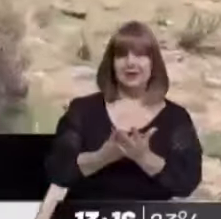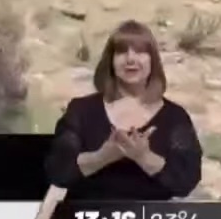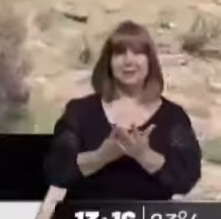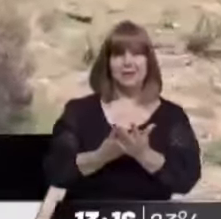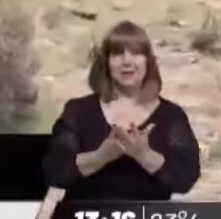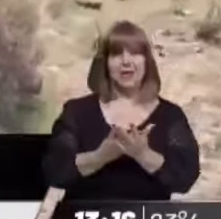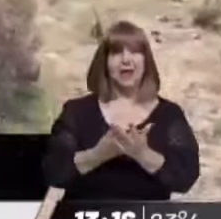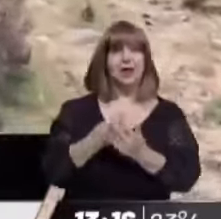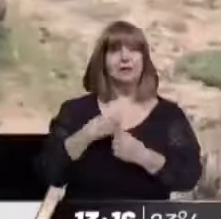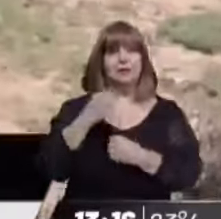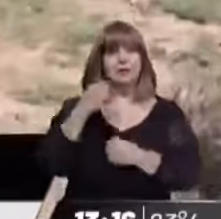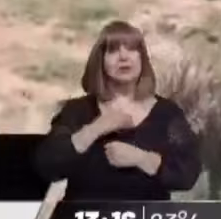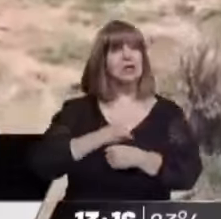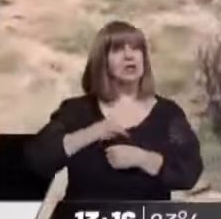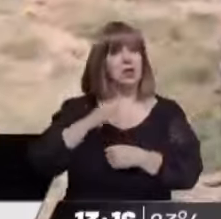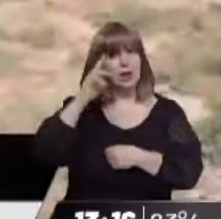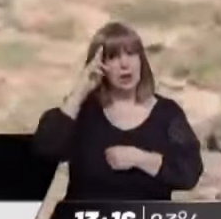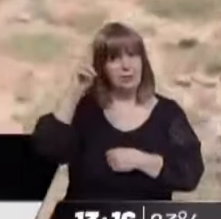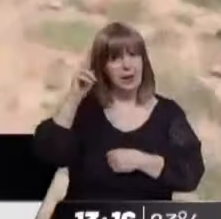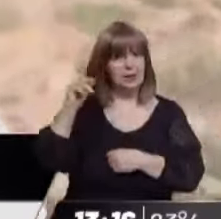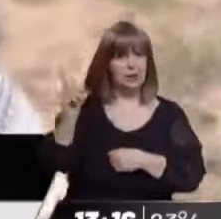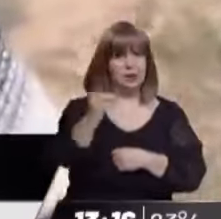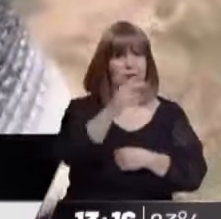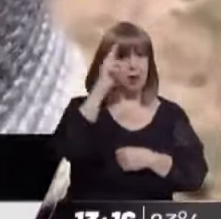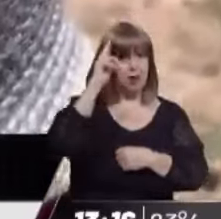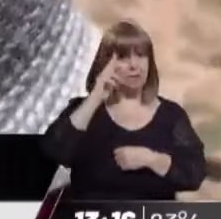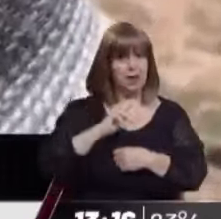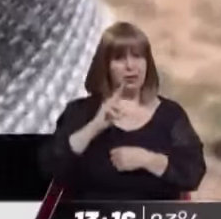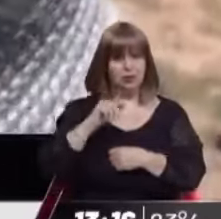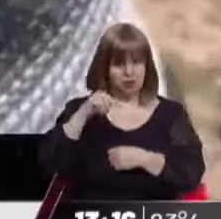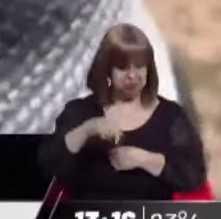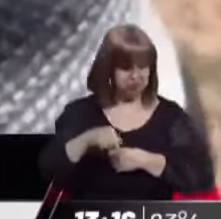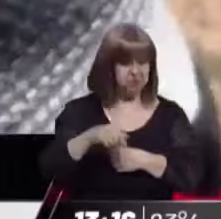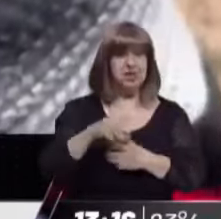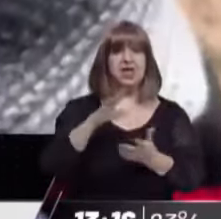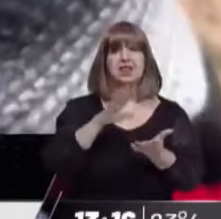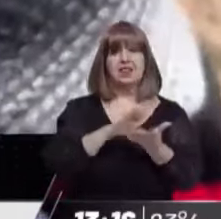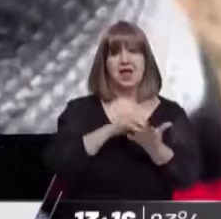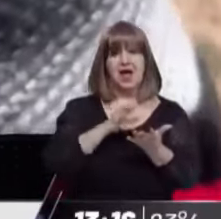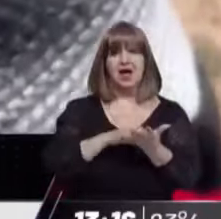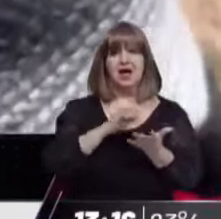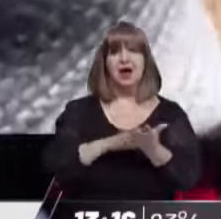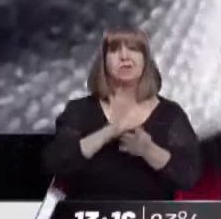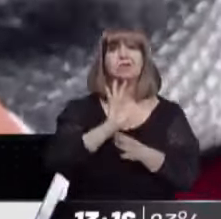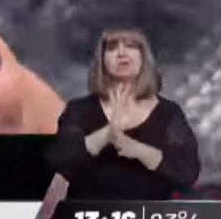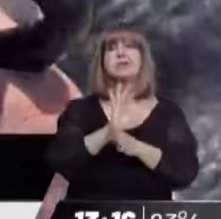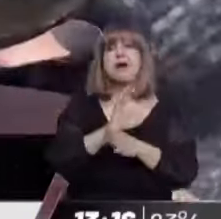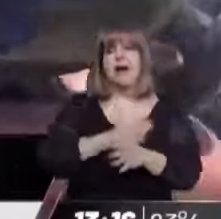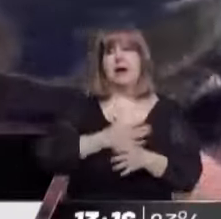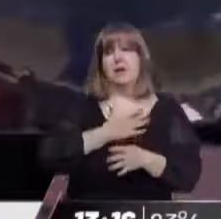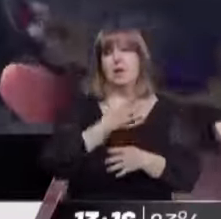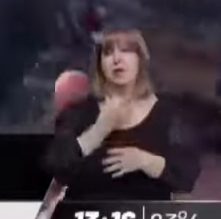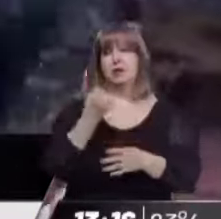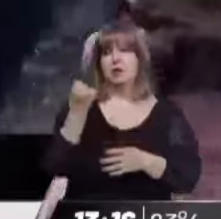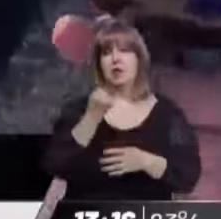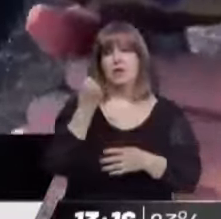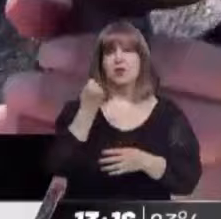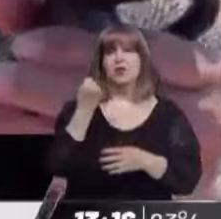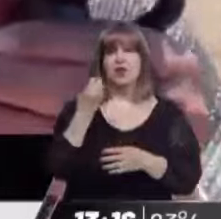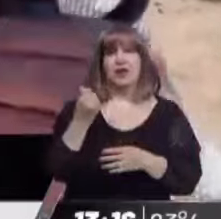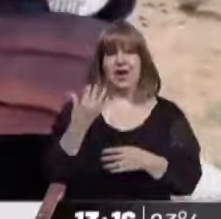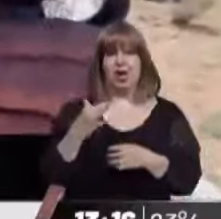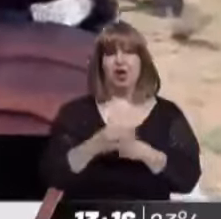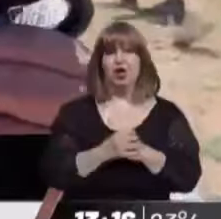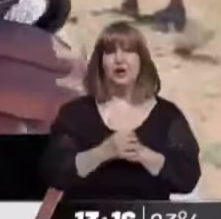con mucho respeto, con mucho amor, y eso para nosotros es muy importante. Chicos,